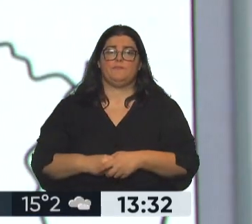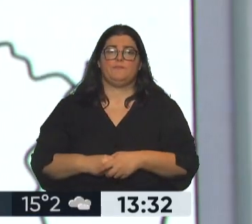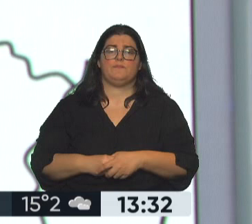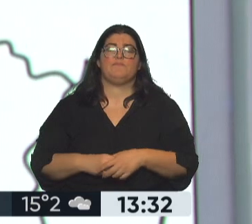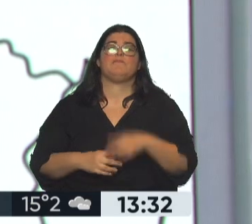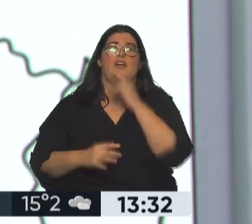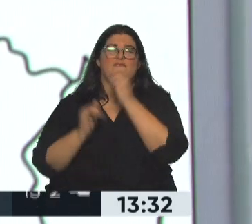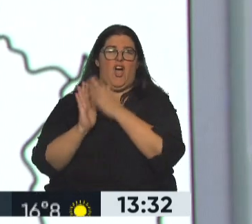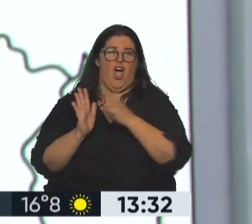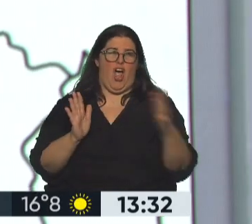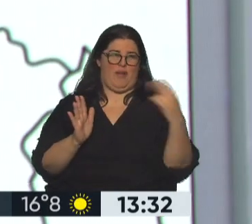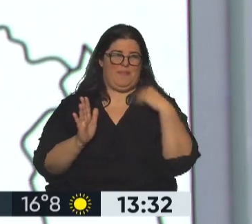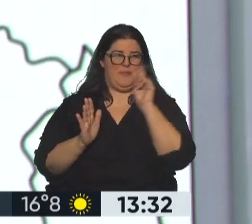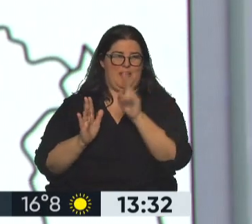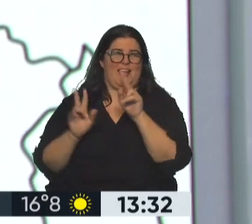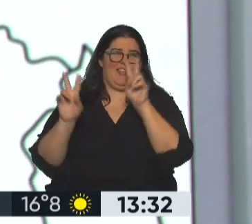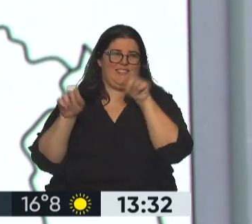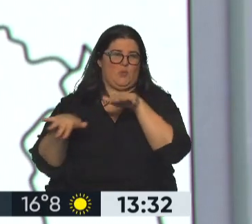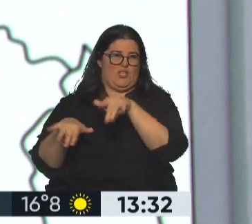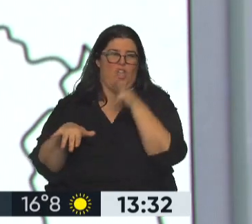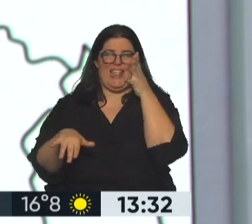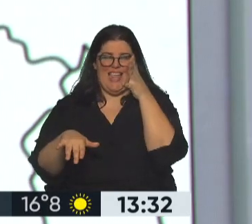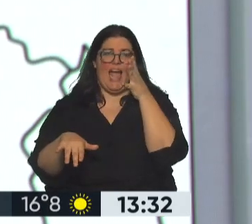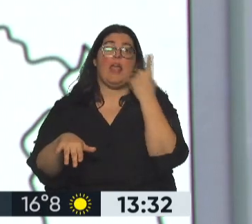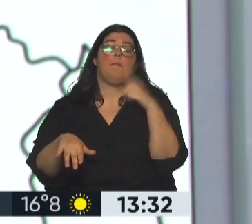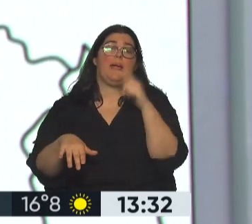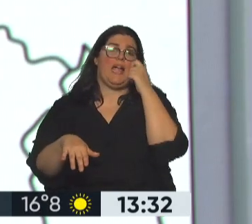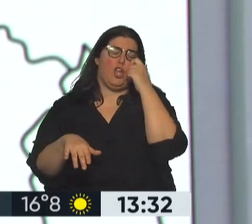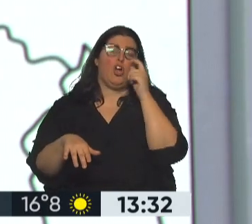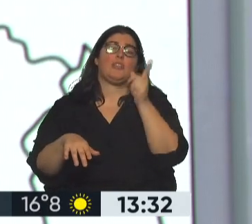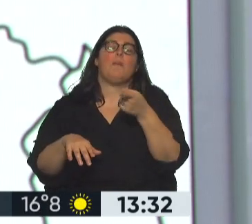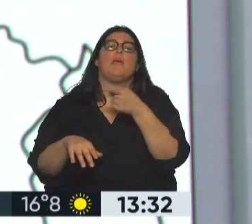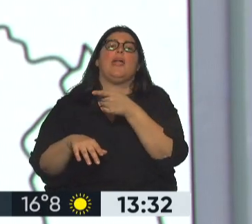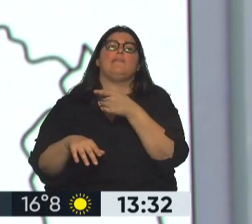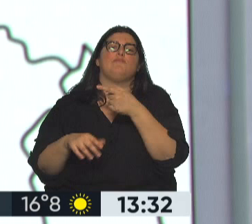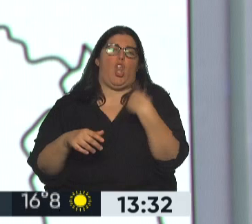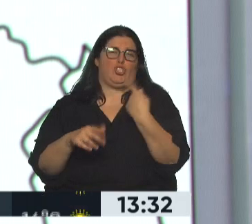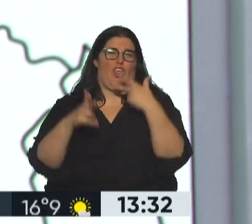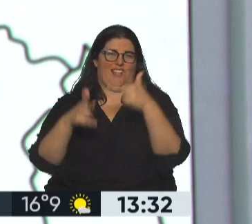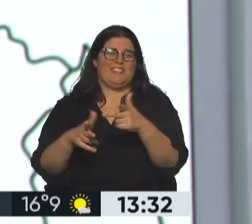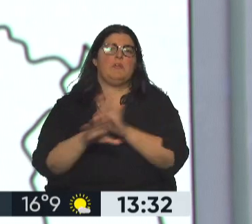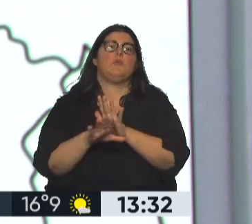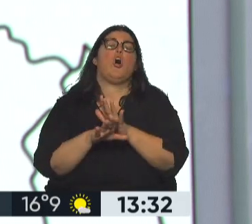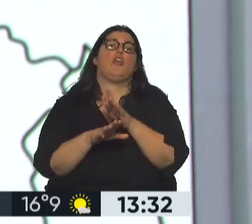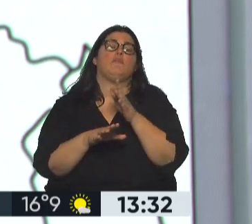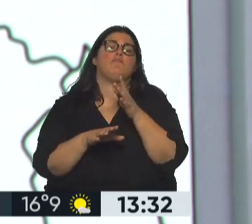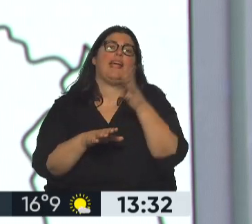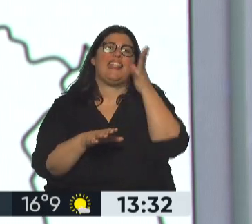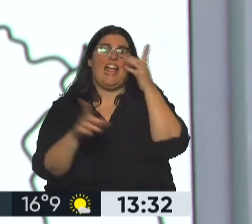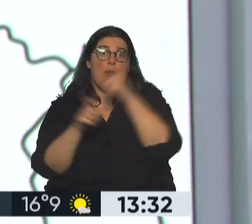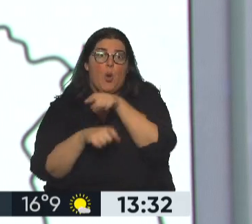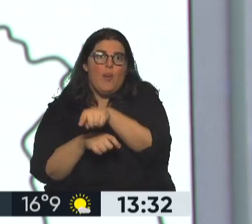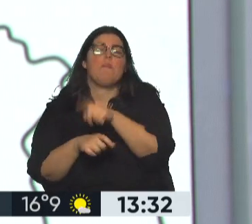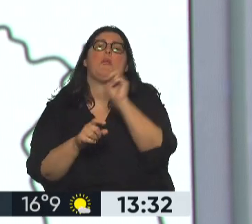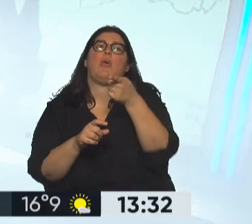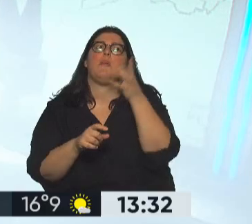Ayer en el informe hacíamos hincapié en lo que está pasando en Italia, pero lógicamente también lo decíamos, el informe es un problema que envuelve a gran parte de Europa, ¿no? La ruta